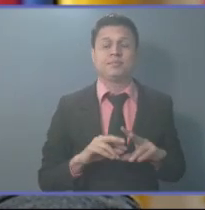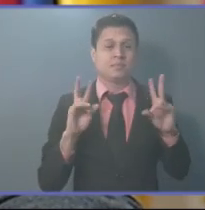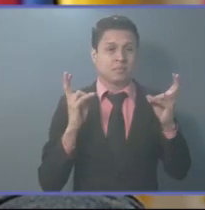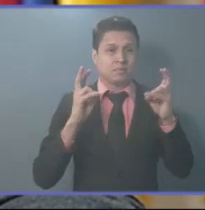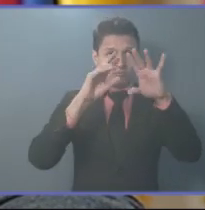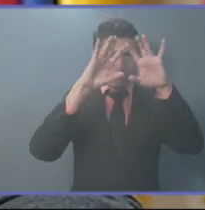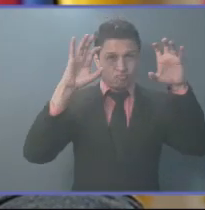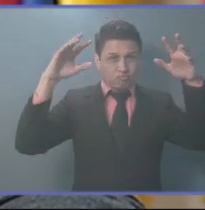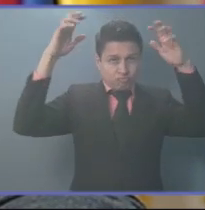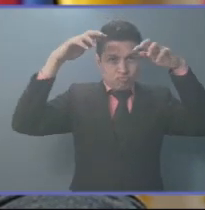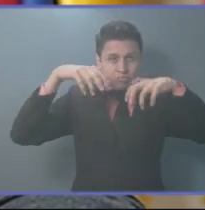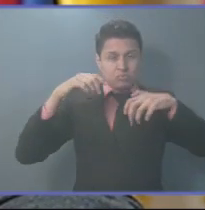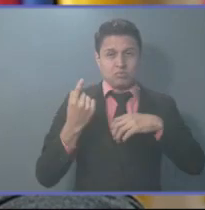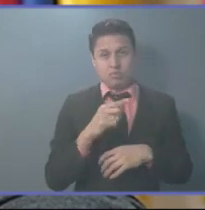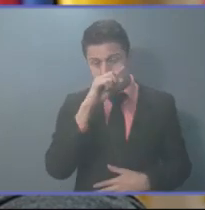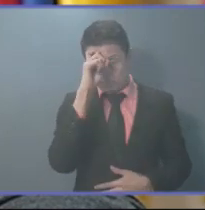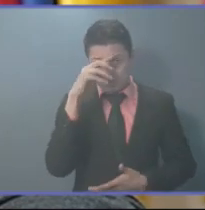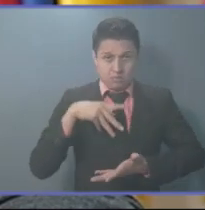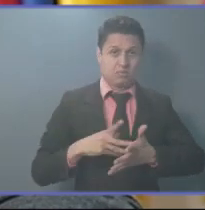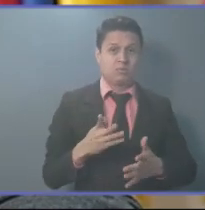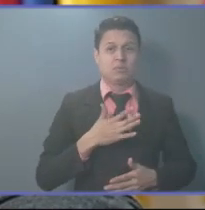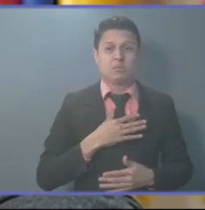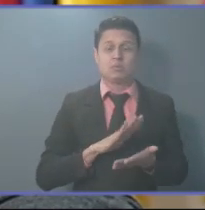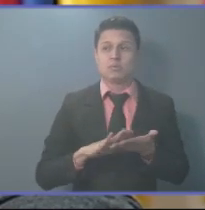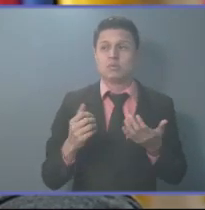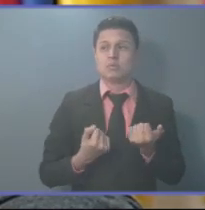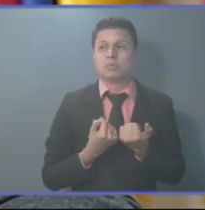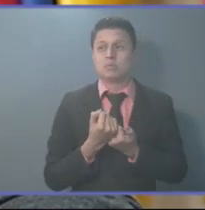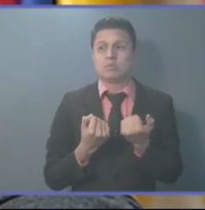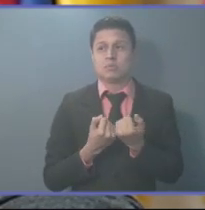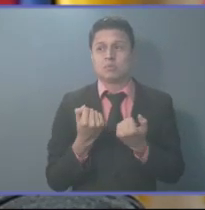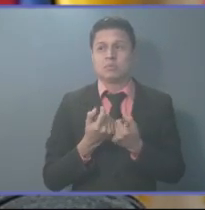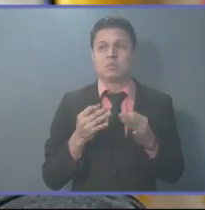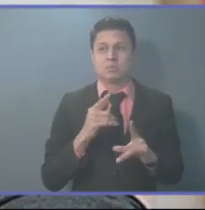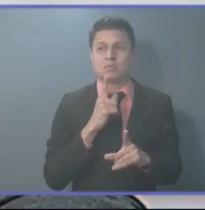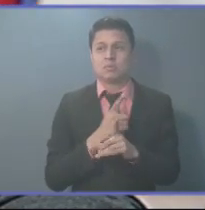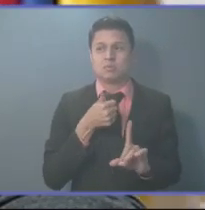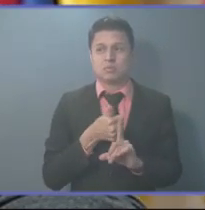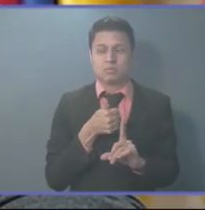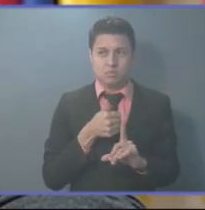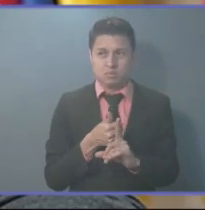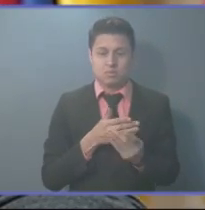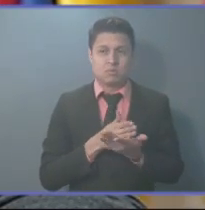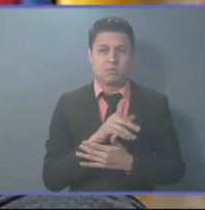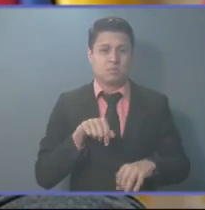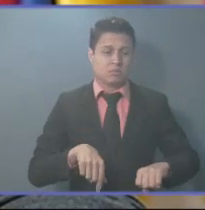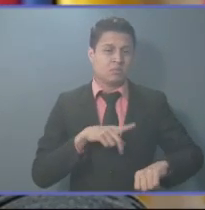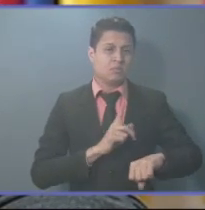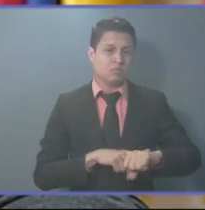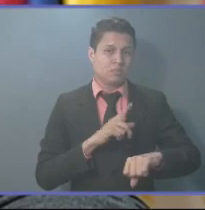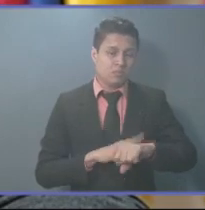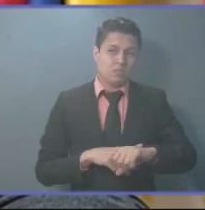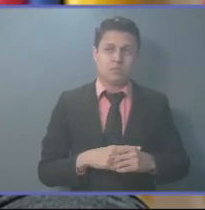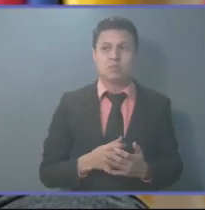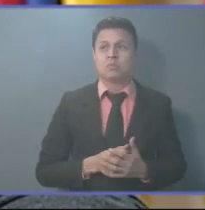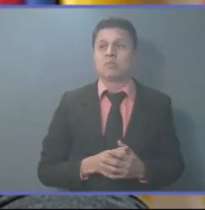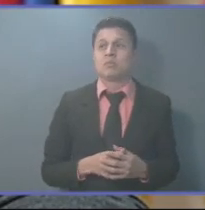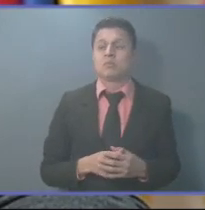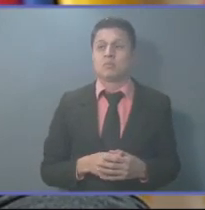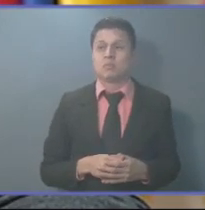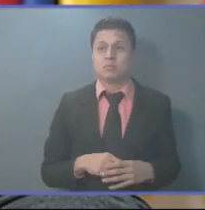los empleados públicos tendrán la remuneración ordinaria correspondiente durante el tiempo que dure la